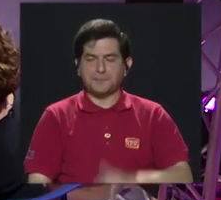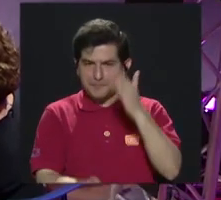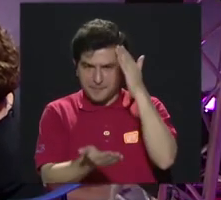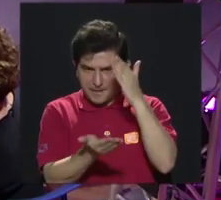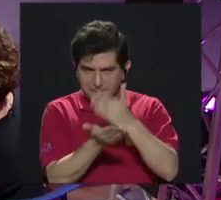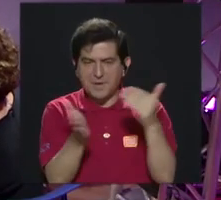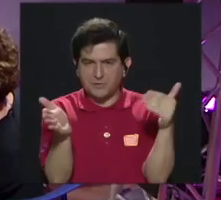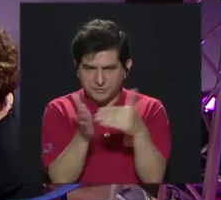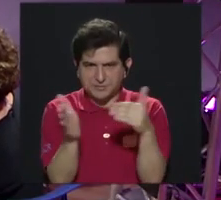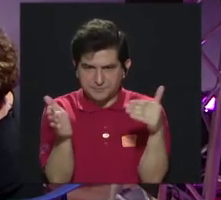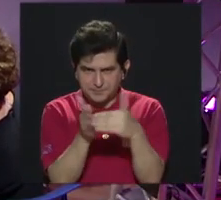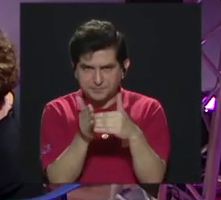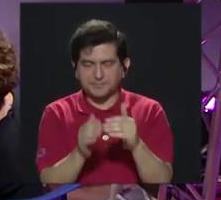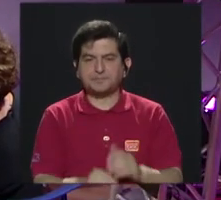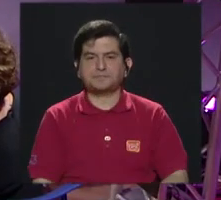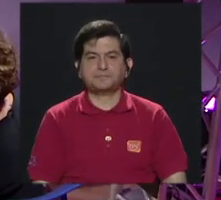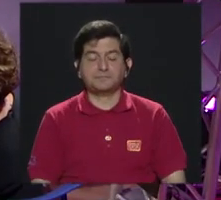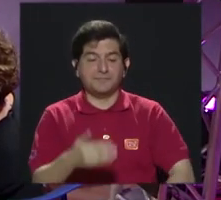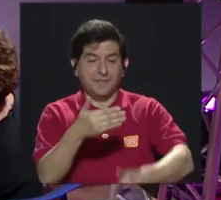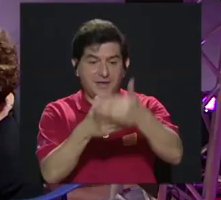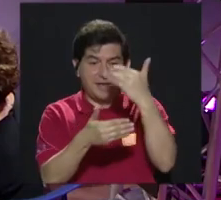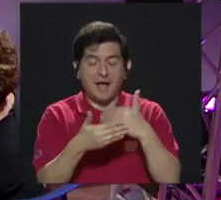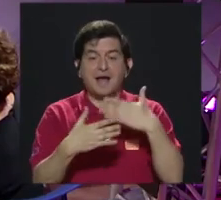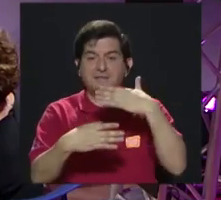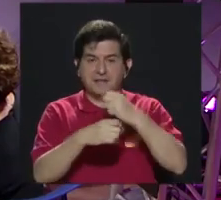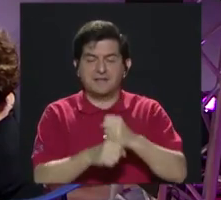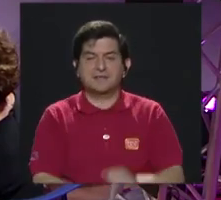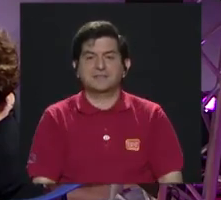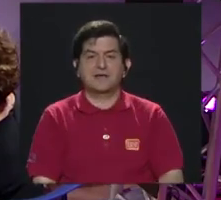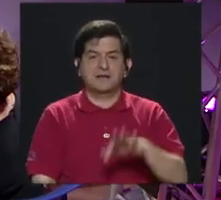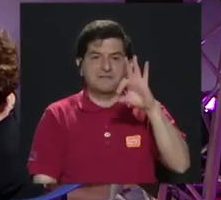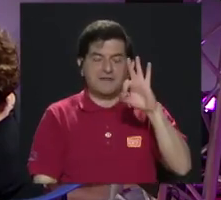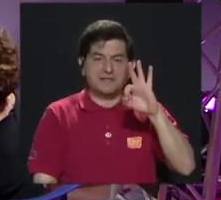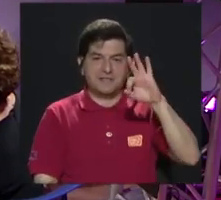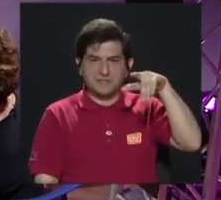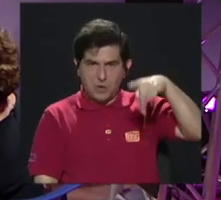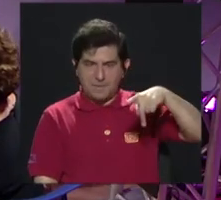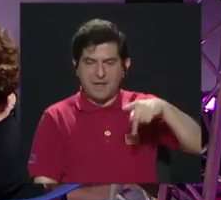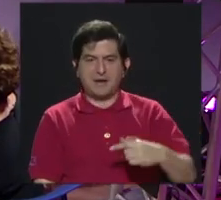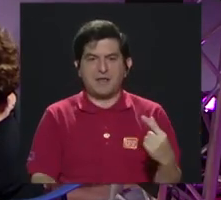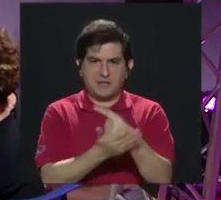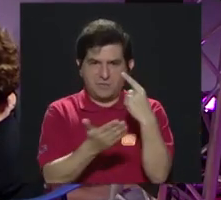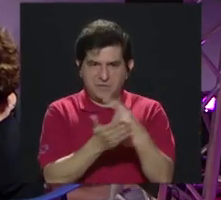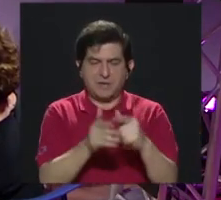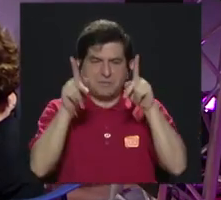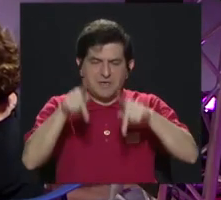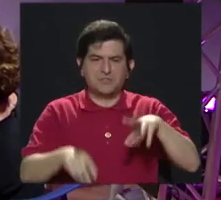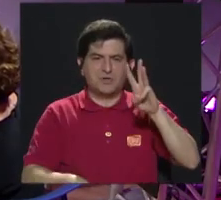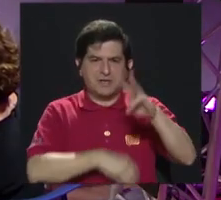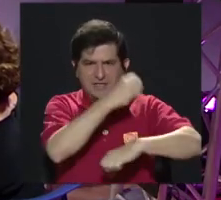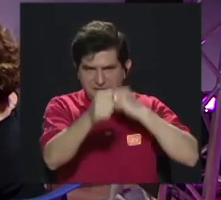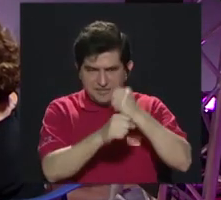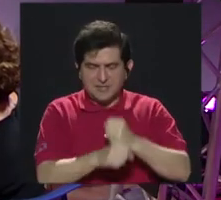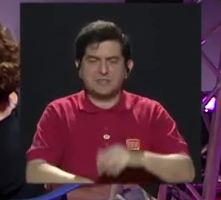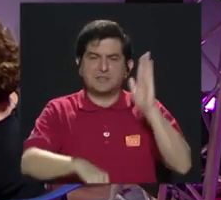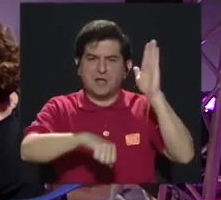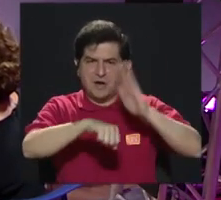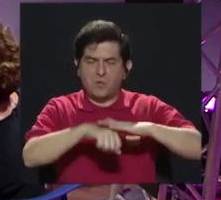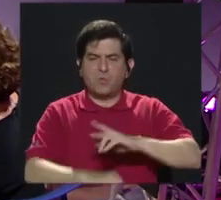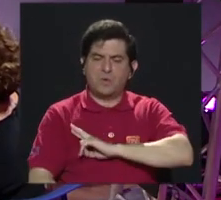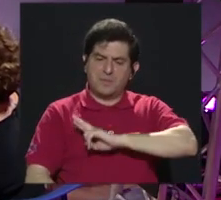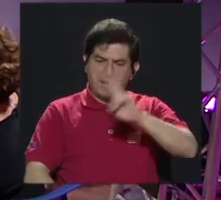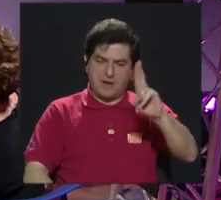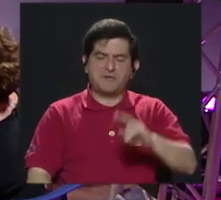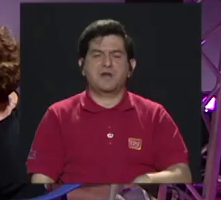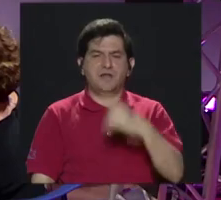corte nuevamente y antes de hacerlo, don Francisco Panés de Guadalupe dice que es un hombre de 60 años y él culpa a la religión, sobre todo